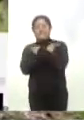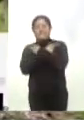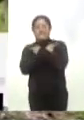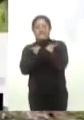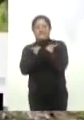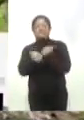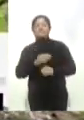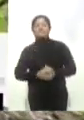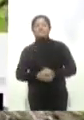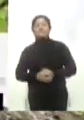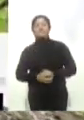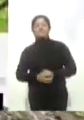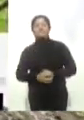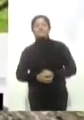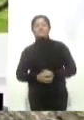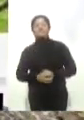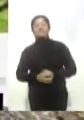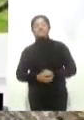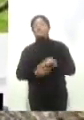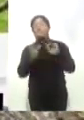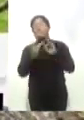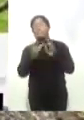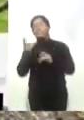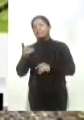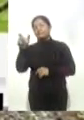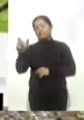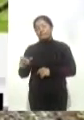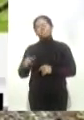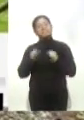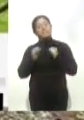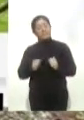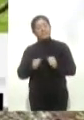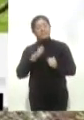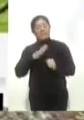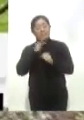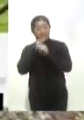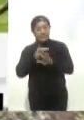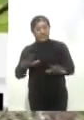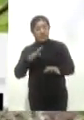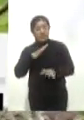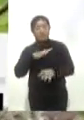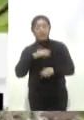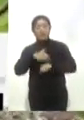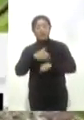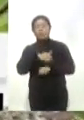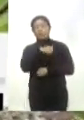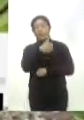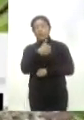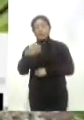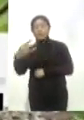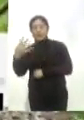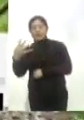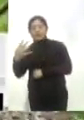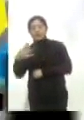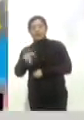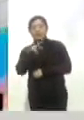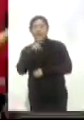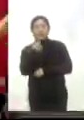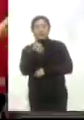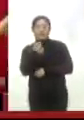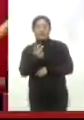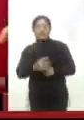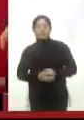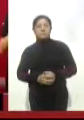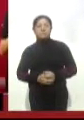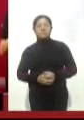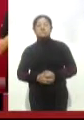A través de sus redes sociales, el funcionario federal aseguró que la información se ofrecerá por la señal de Canal 11 y Canal 14 de la televisión. La